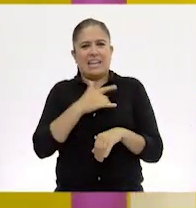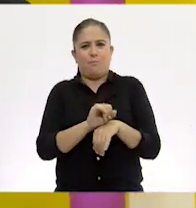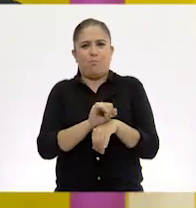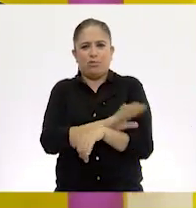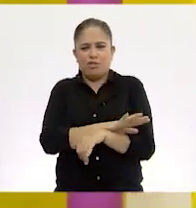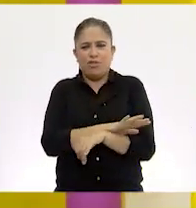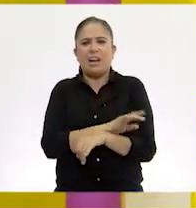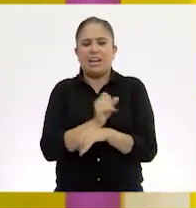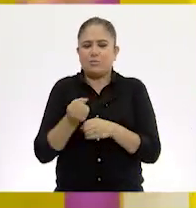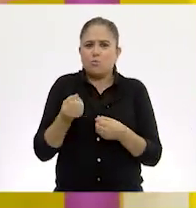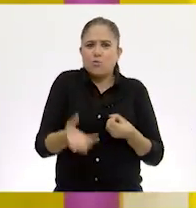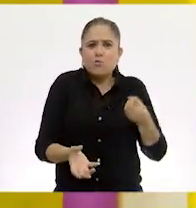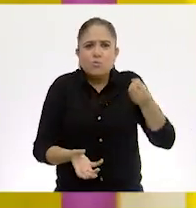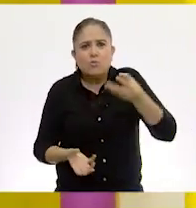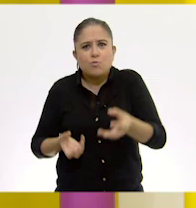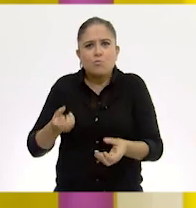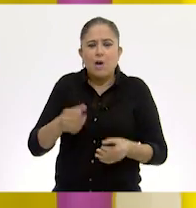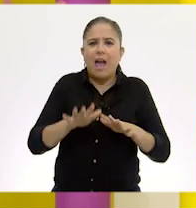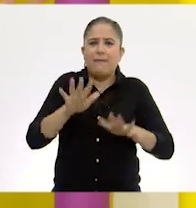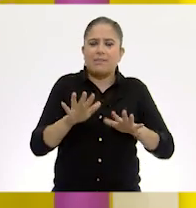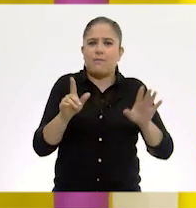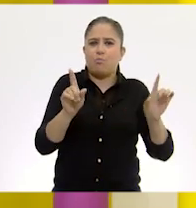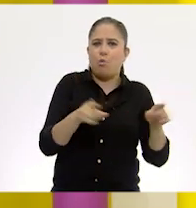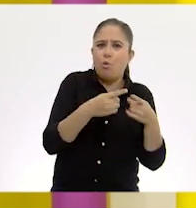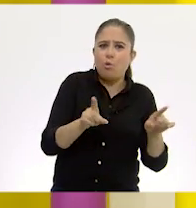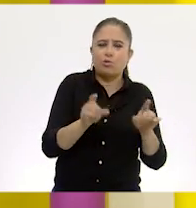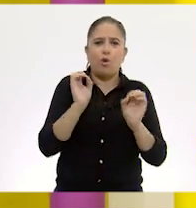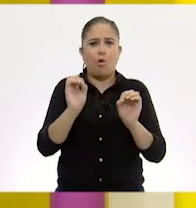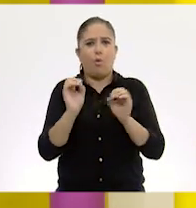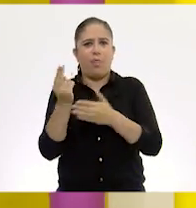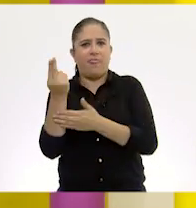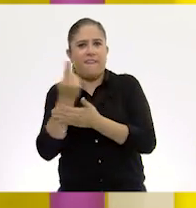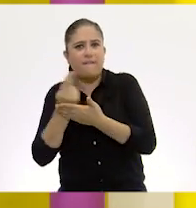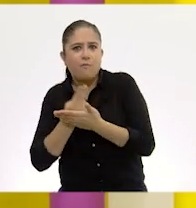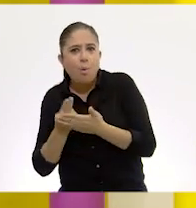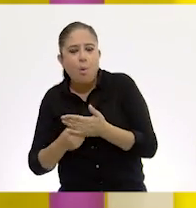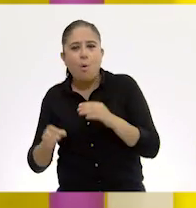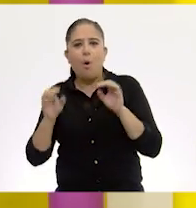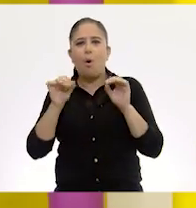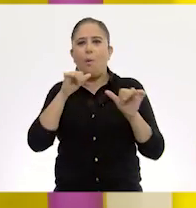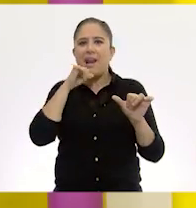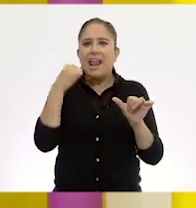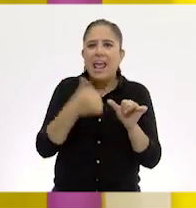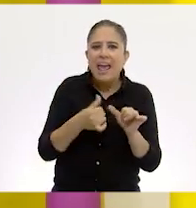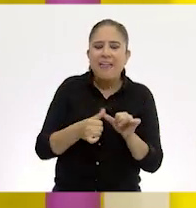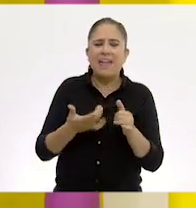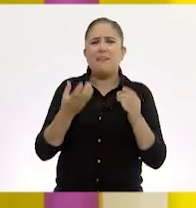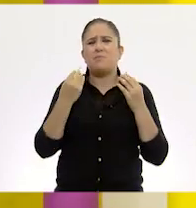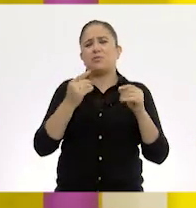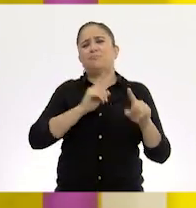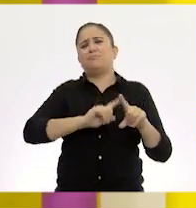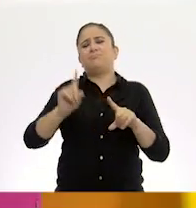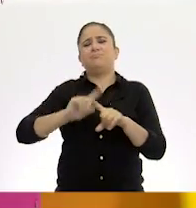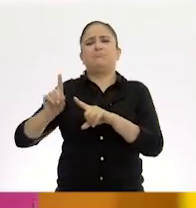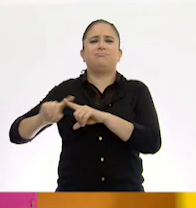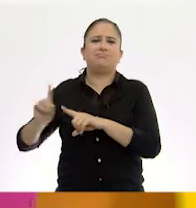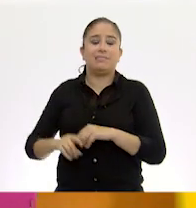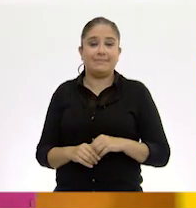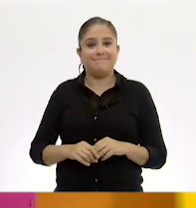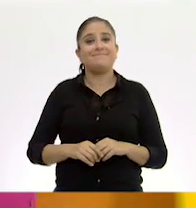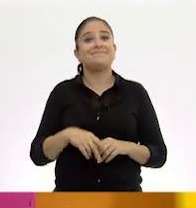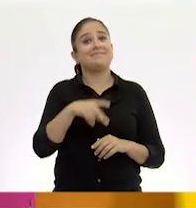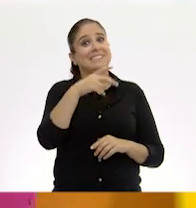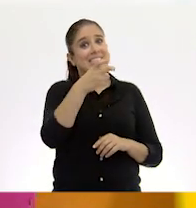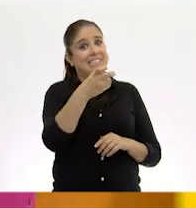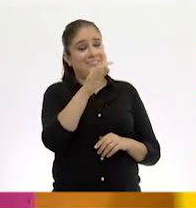y lo plasmamos en, a veces en música o en dibujos. Ajá. O en letras, en muchas cosas. Sí, exacto, de todo lo que hemos